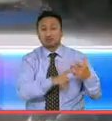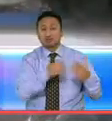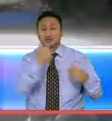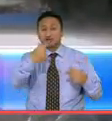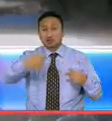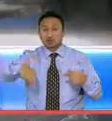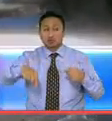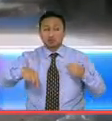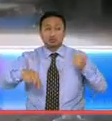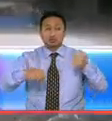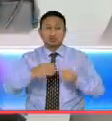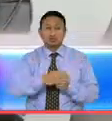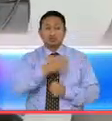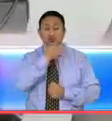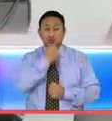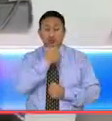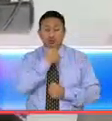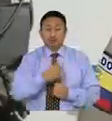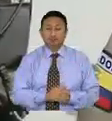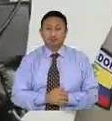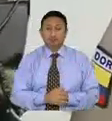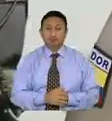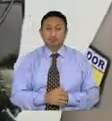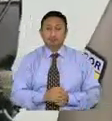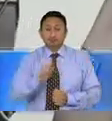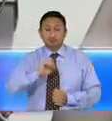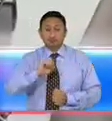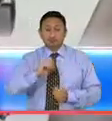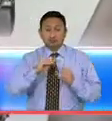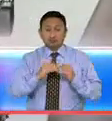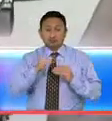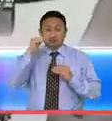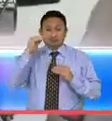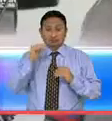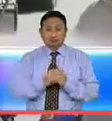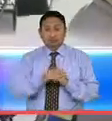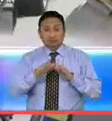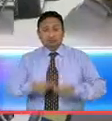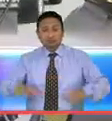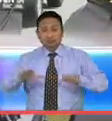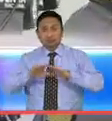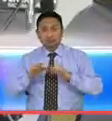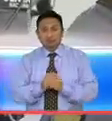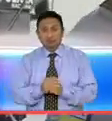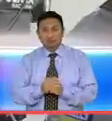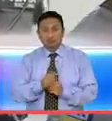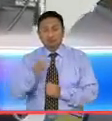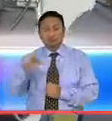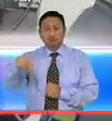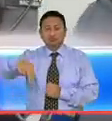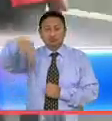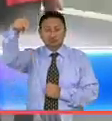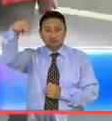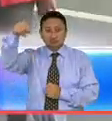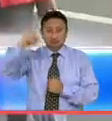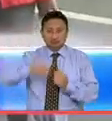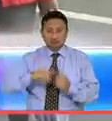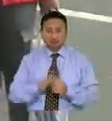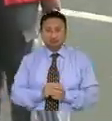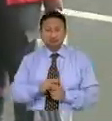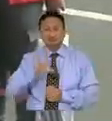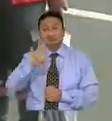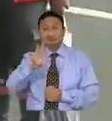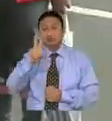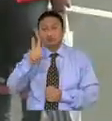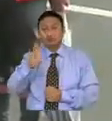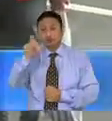y el otro en Eloy Alfaro. Donde hemos tenido más incrementos en el sector del norte de la ciudad. De los 72